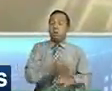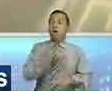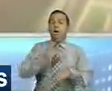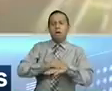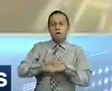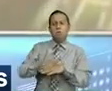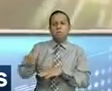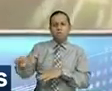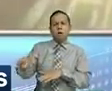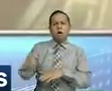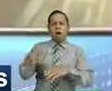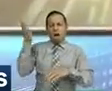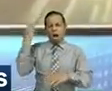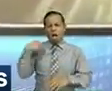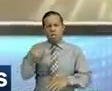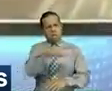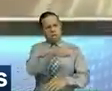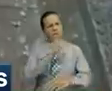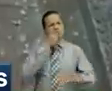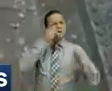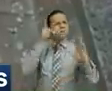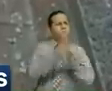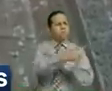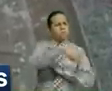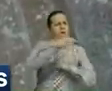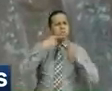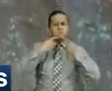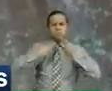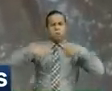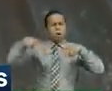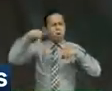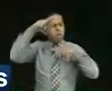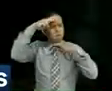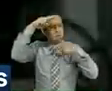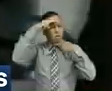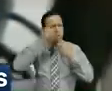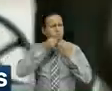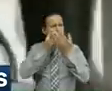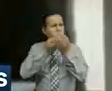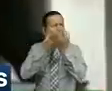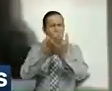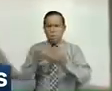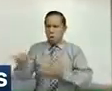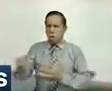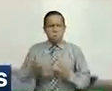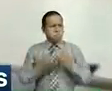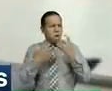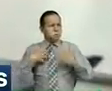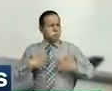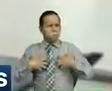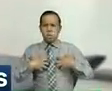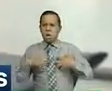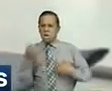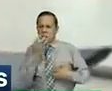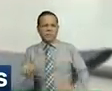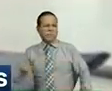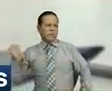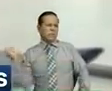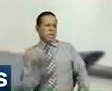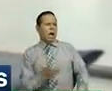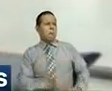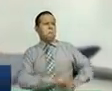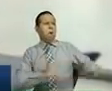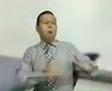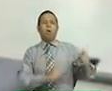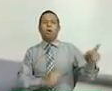por actos de corrupción que fueron hechos públicos por la televisora. Se debe básicamente a todos los